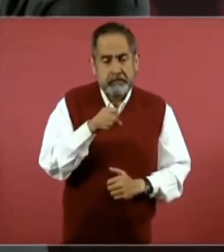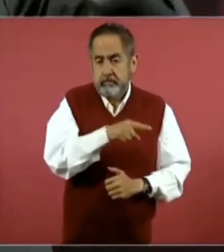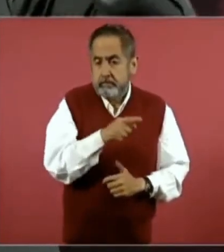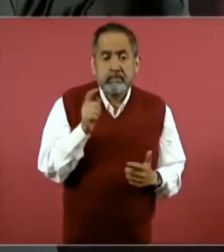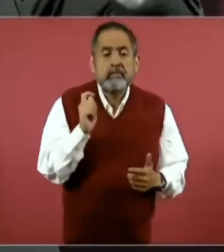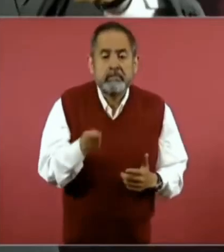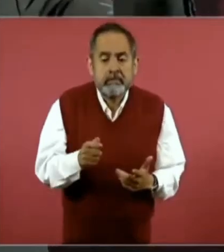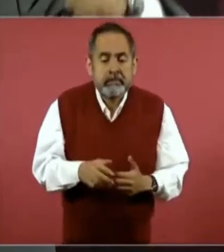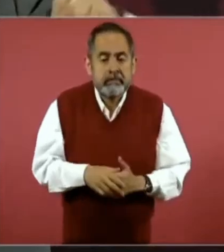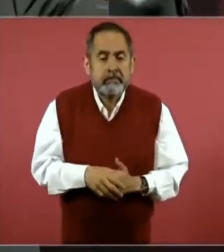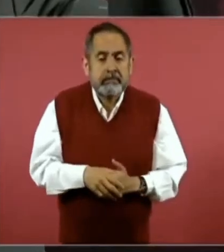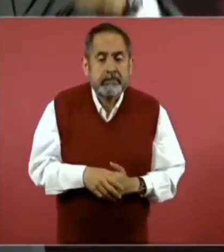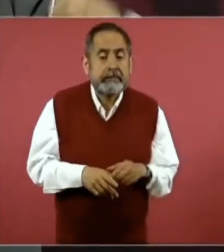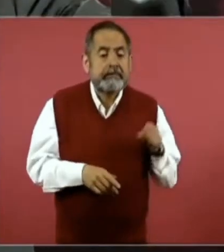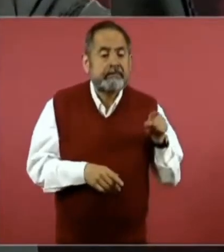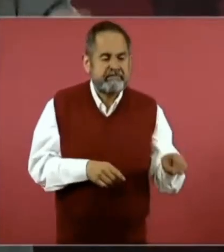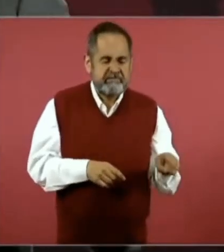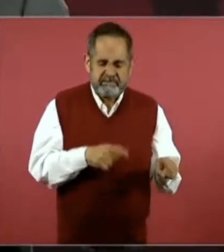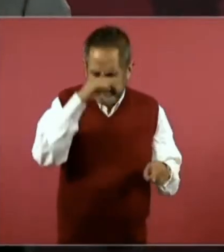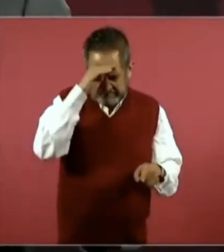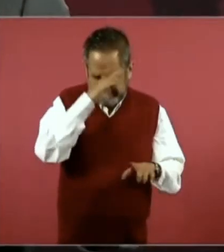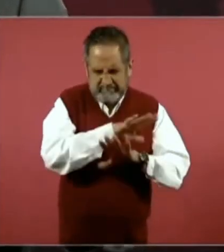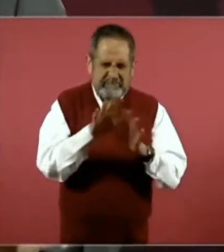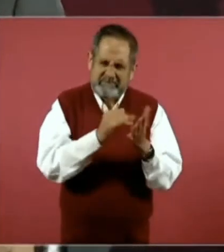es el que decide